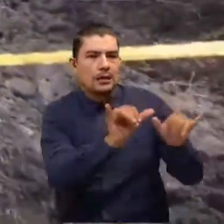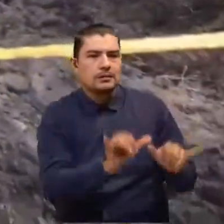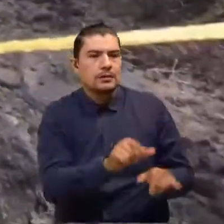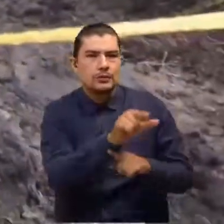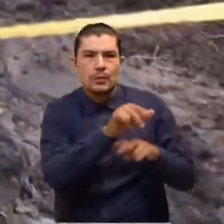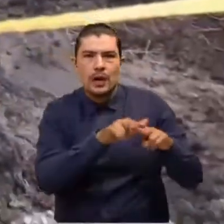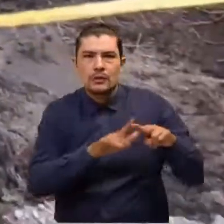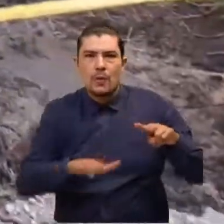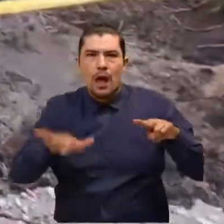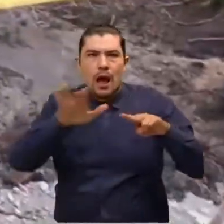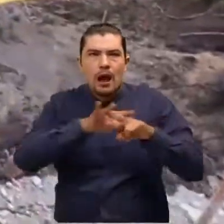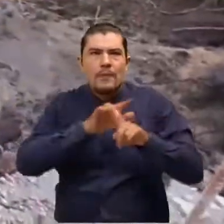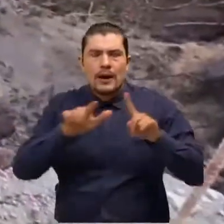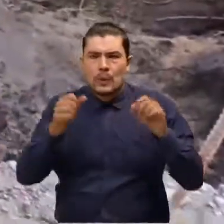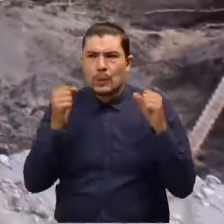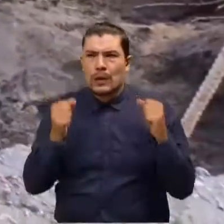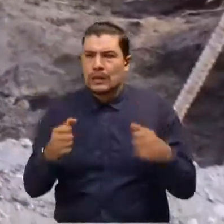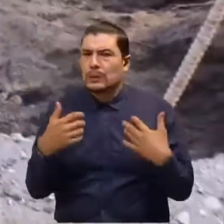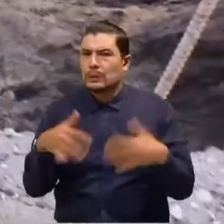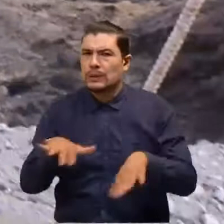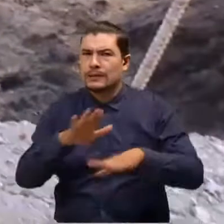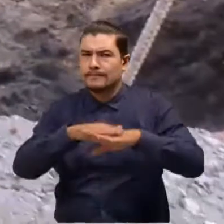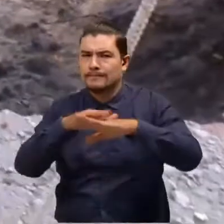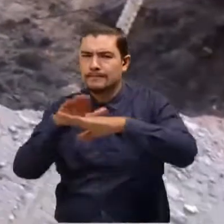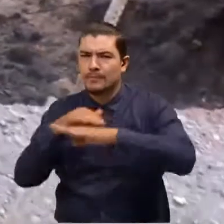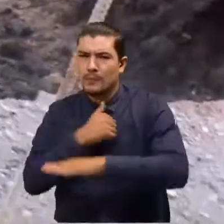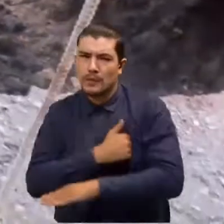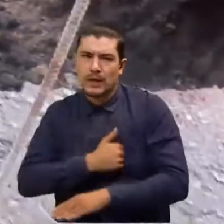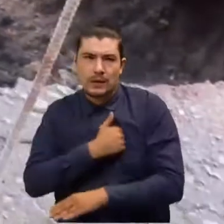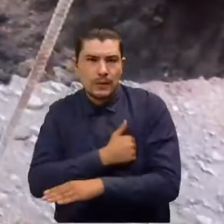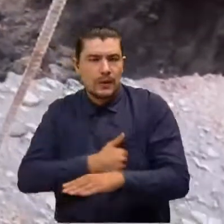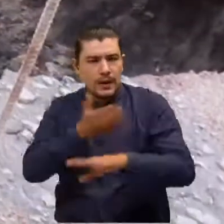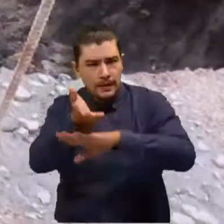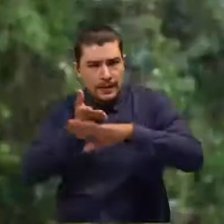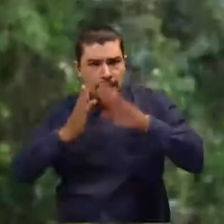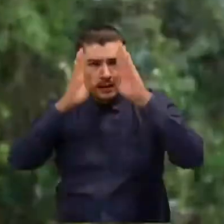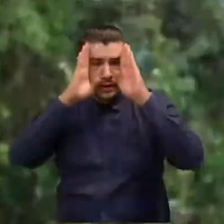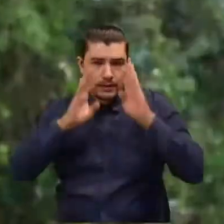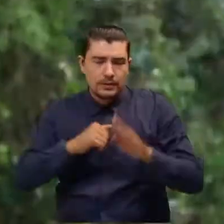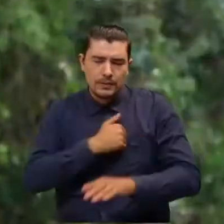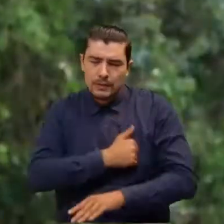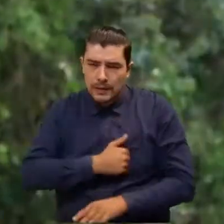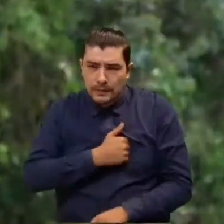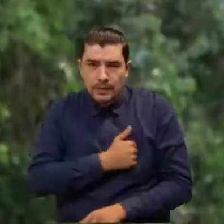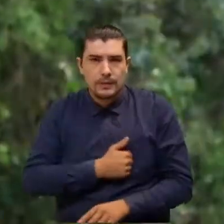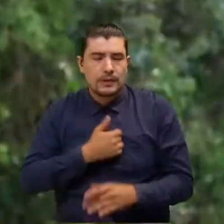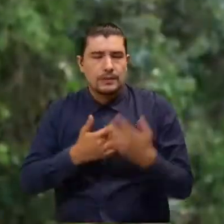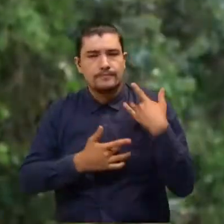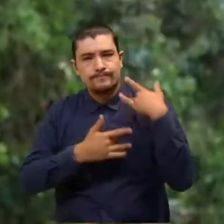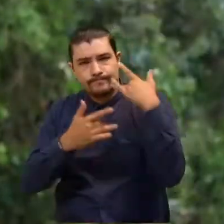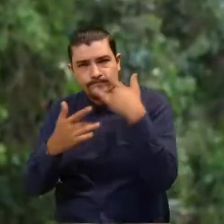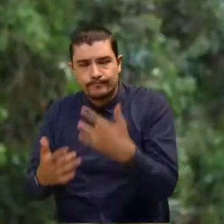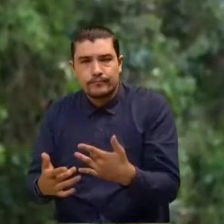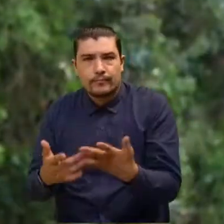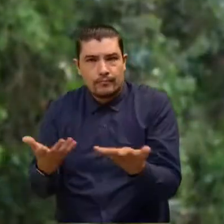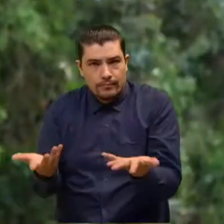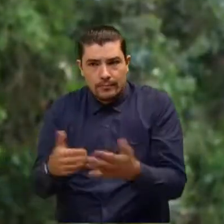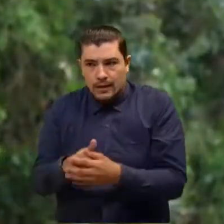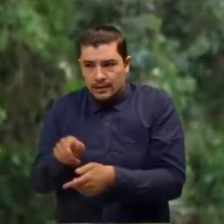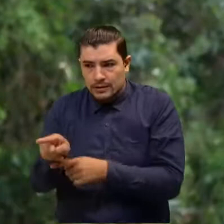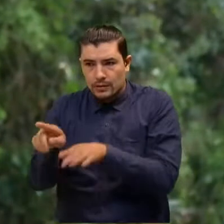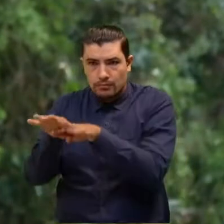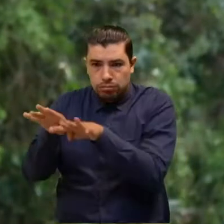fue muy fuerte pedimos una colaboración para que no sea del padre agresivamente nos colabore para ver que no se vaya a